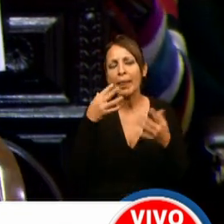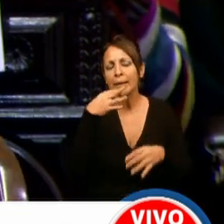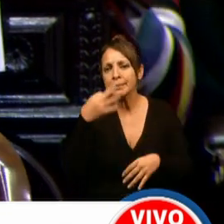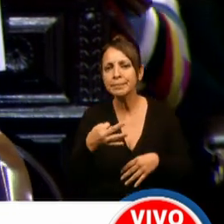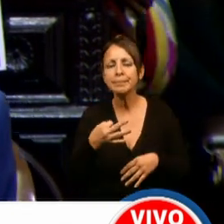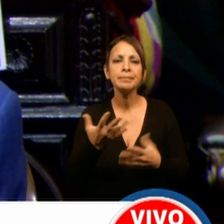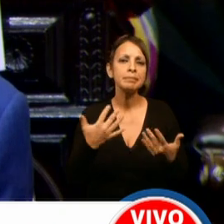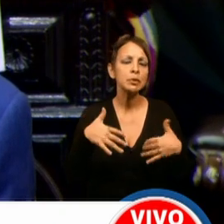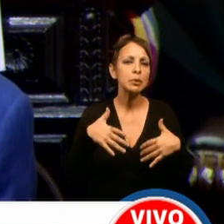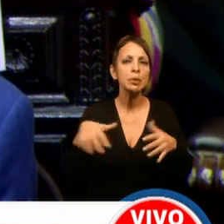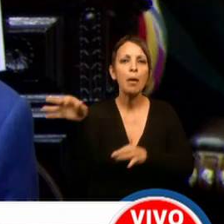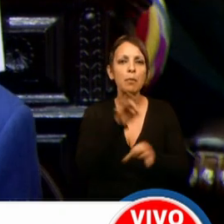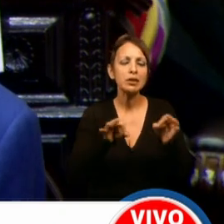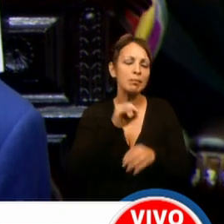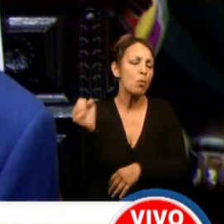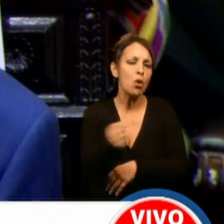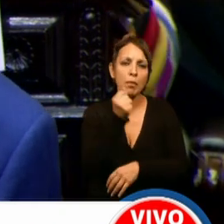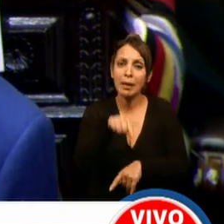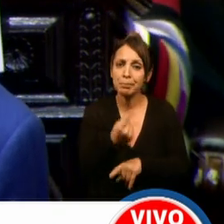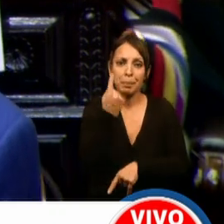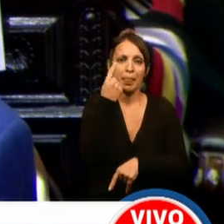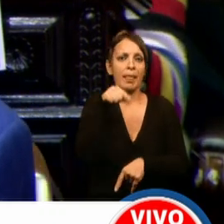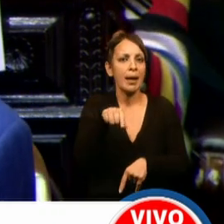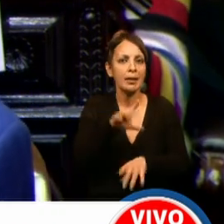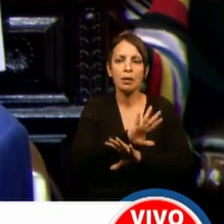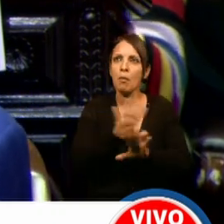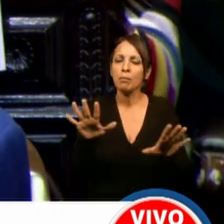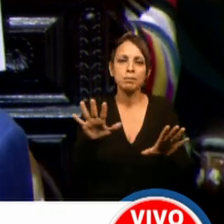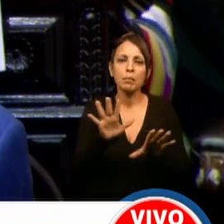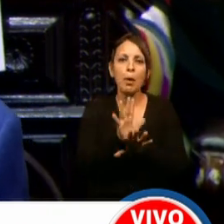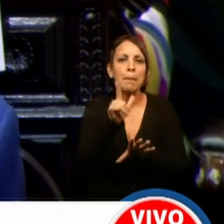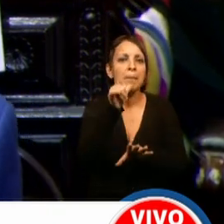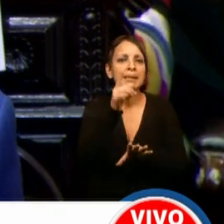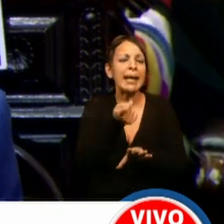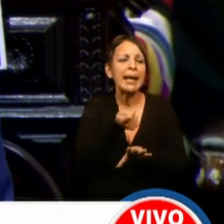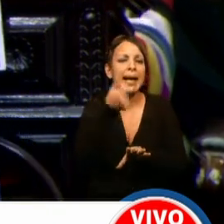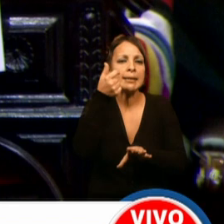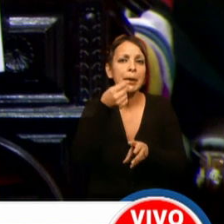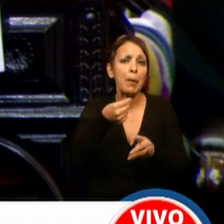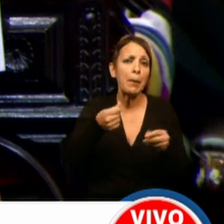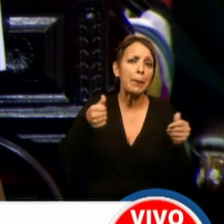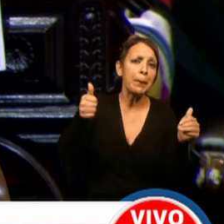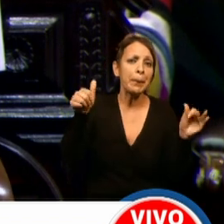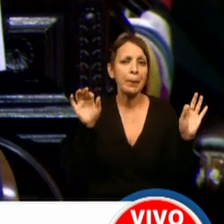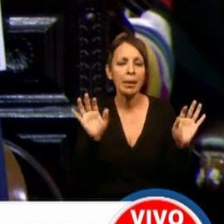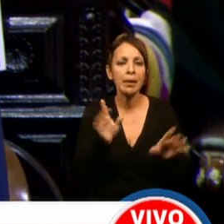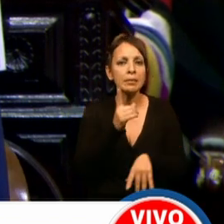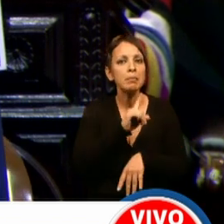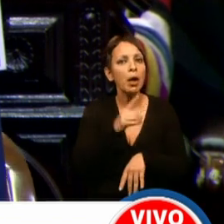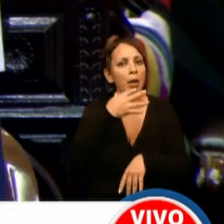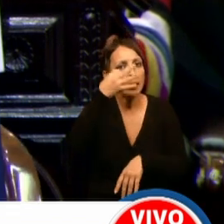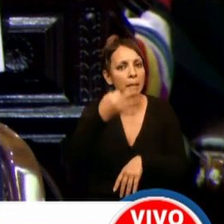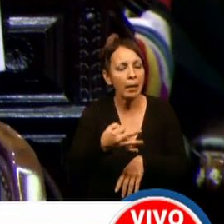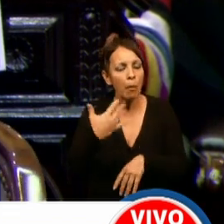proyectos muy muy importantes creo que este casi pasa un poco desapercibido en el conjunto y tal vez vaya a